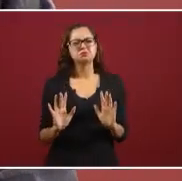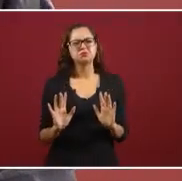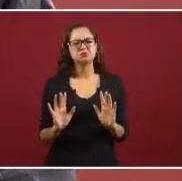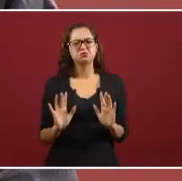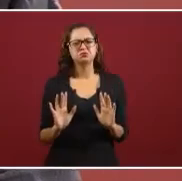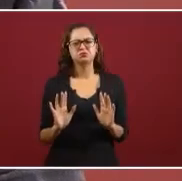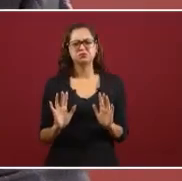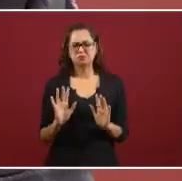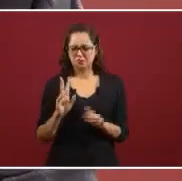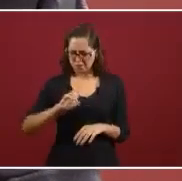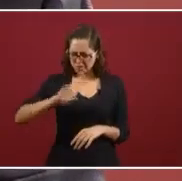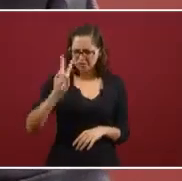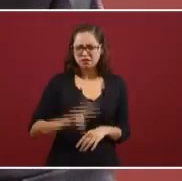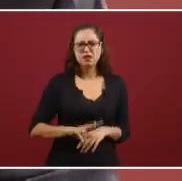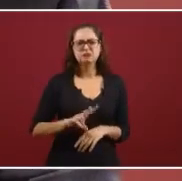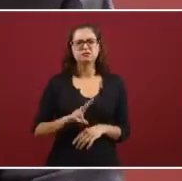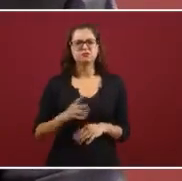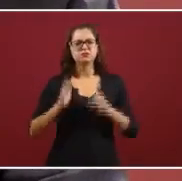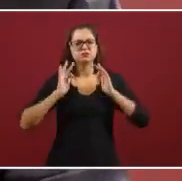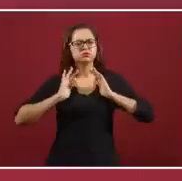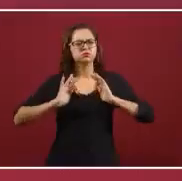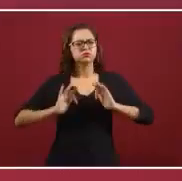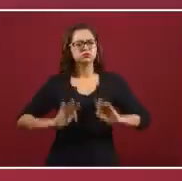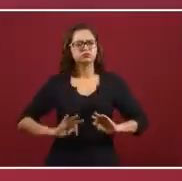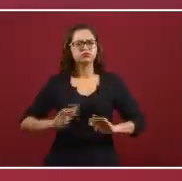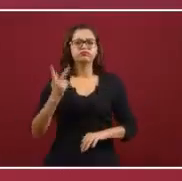y su eficacia política.